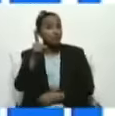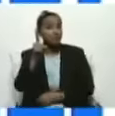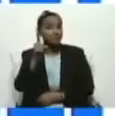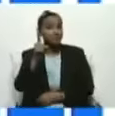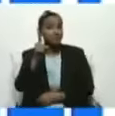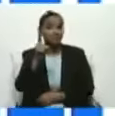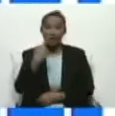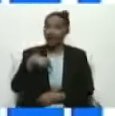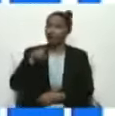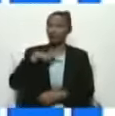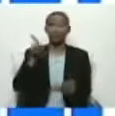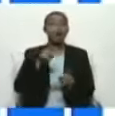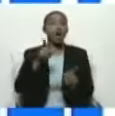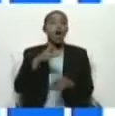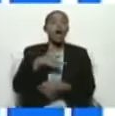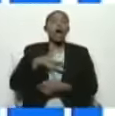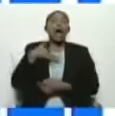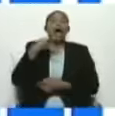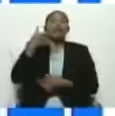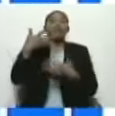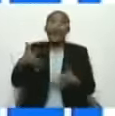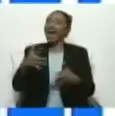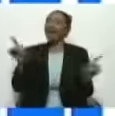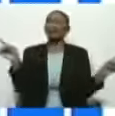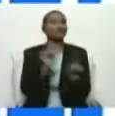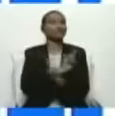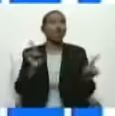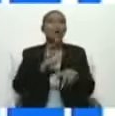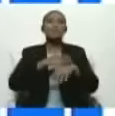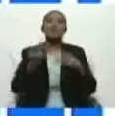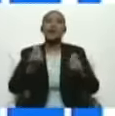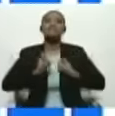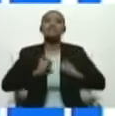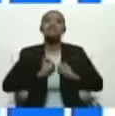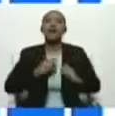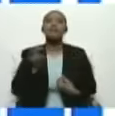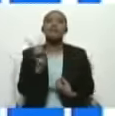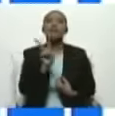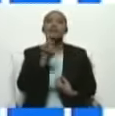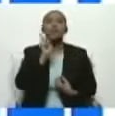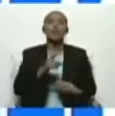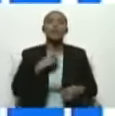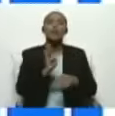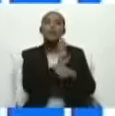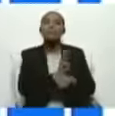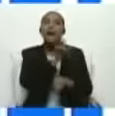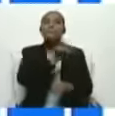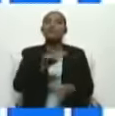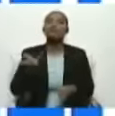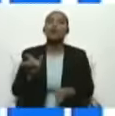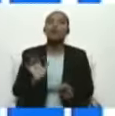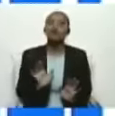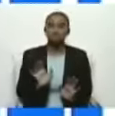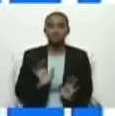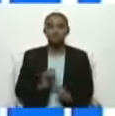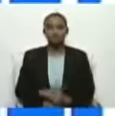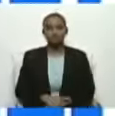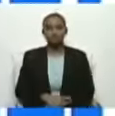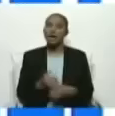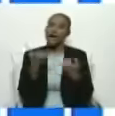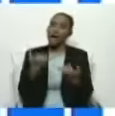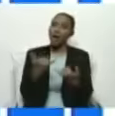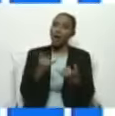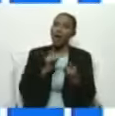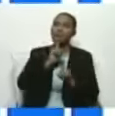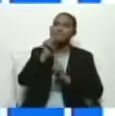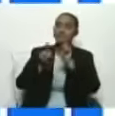Esta vez no vamos a tener contemplaciones porque son vidas de venezolanos y venezolanas las que tenemos que cuidar. ¿Contestaré algunas preguntas? Por